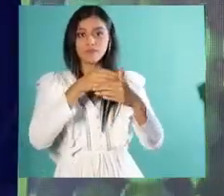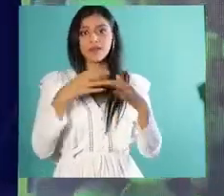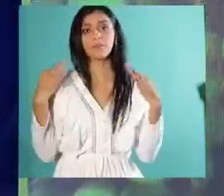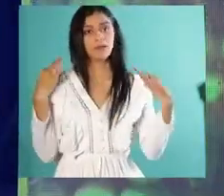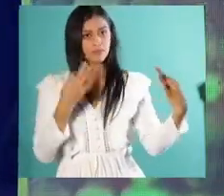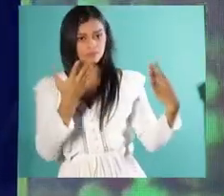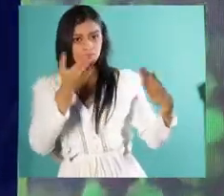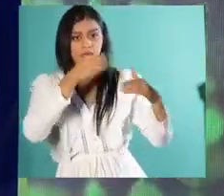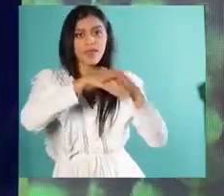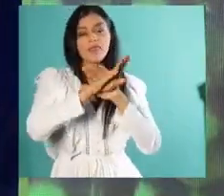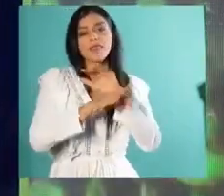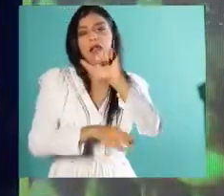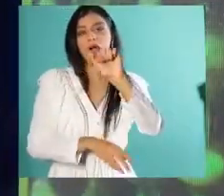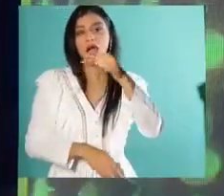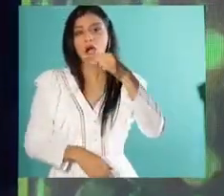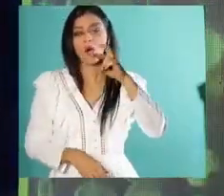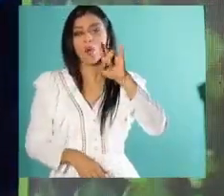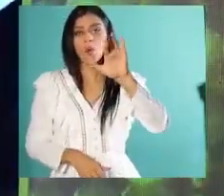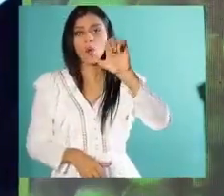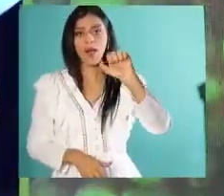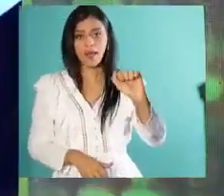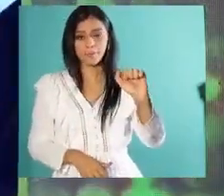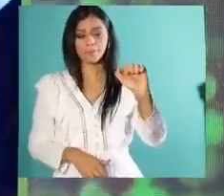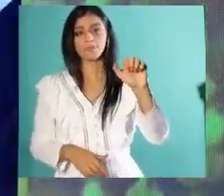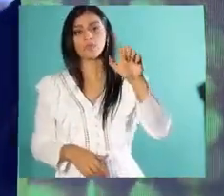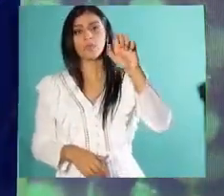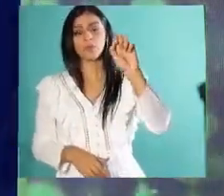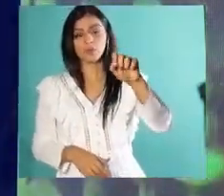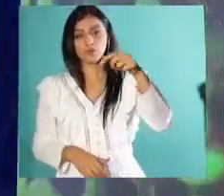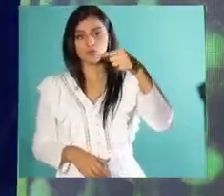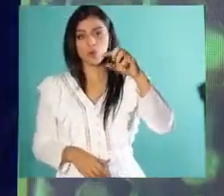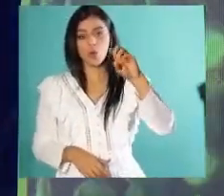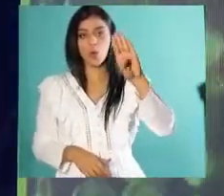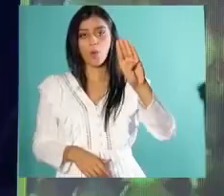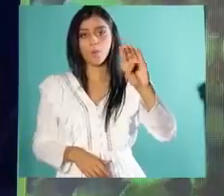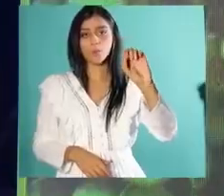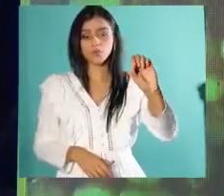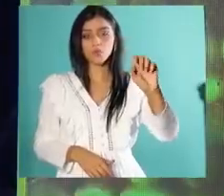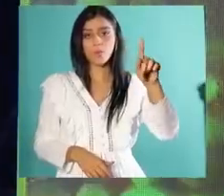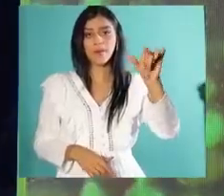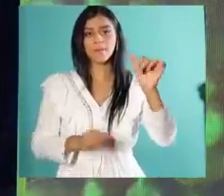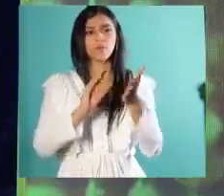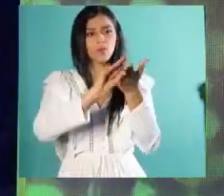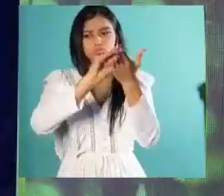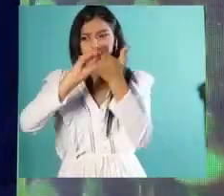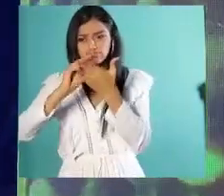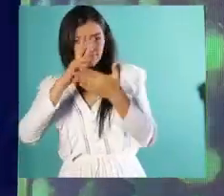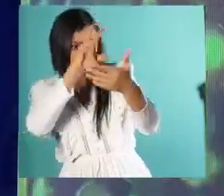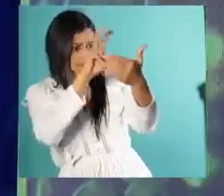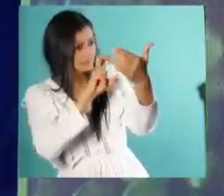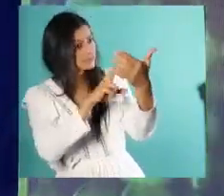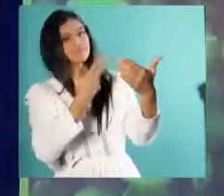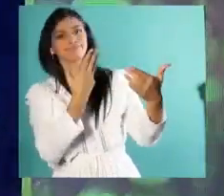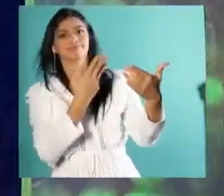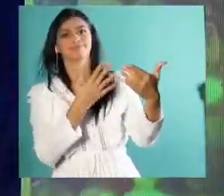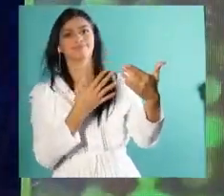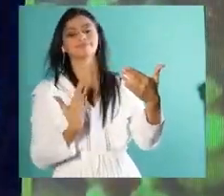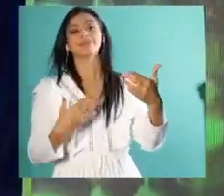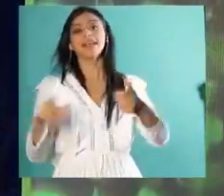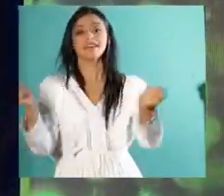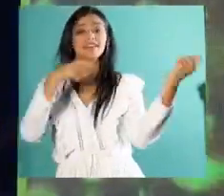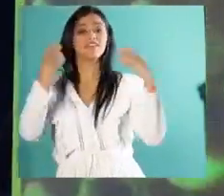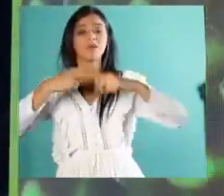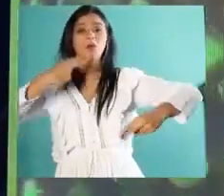entrar a agora.gob.pa para que revisen las propuestas de miles de panameños hasta el momento y